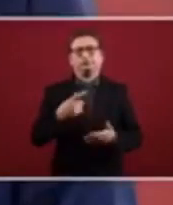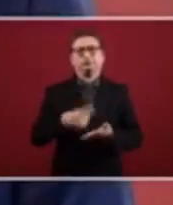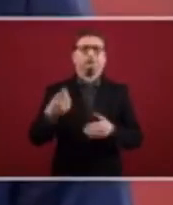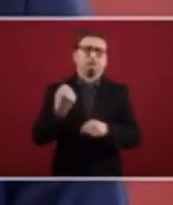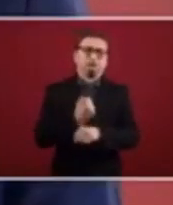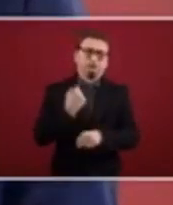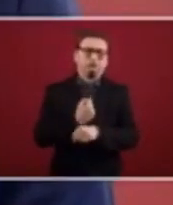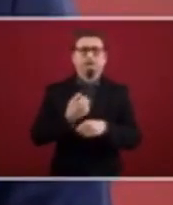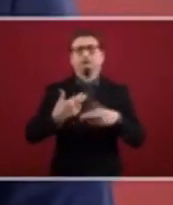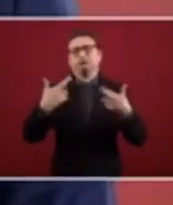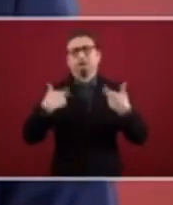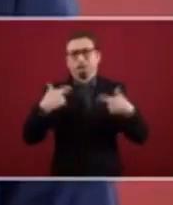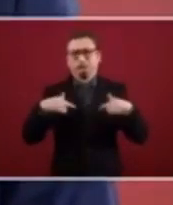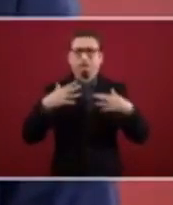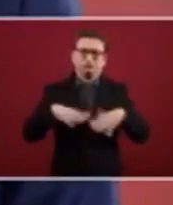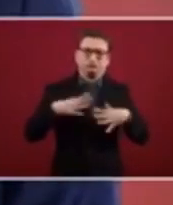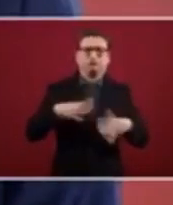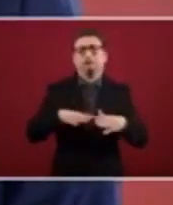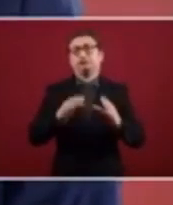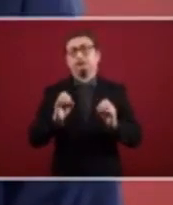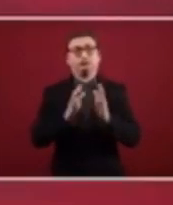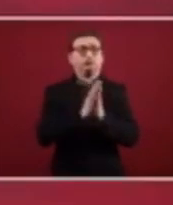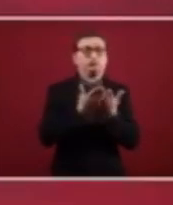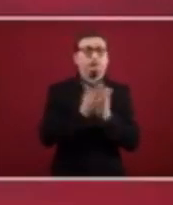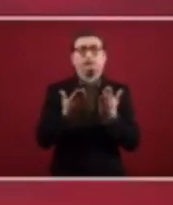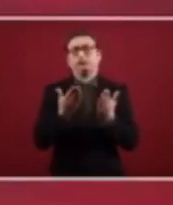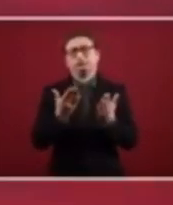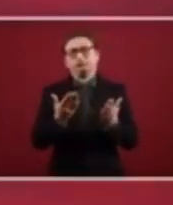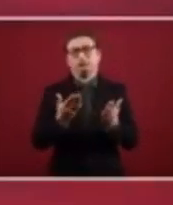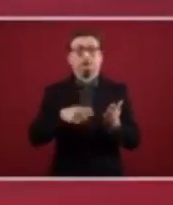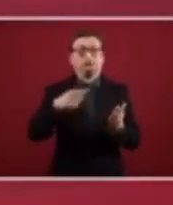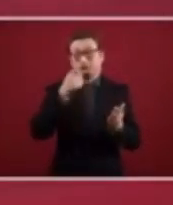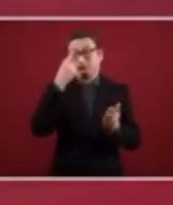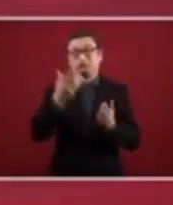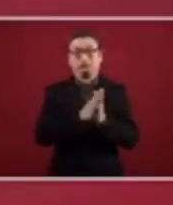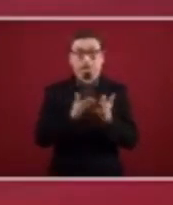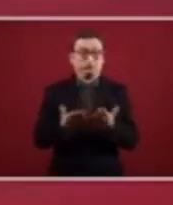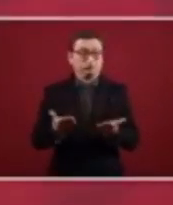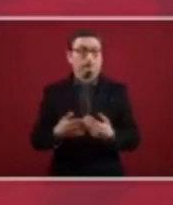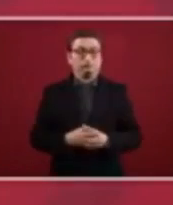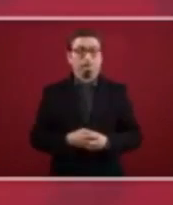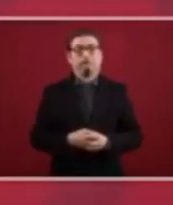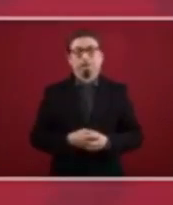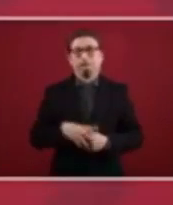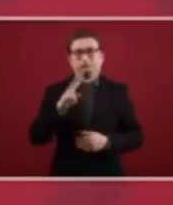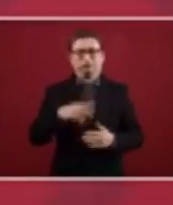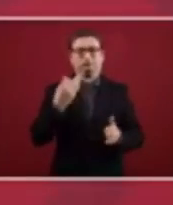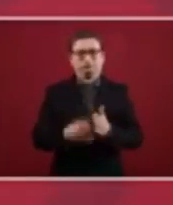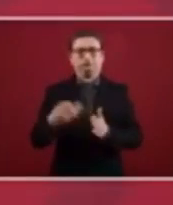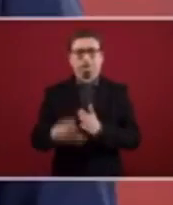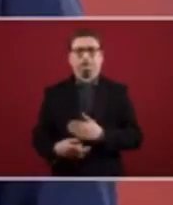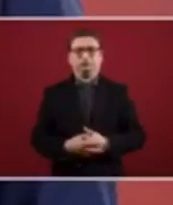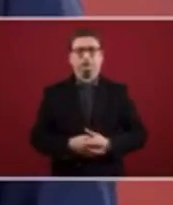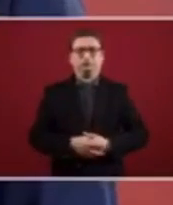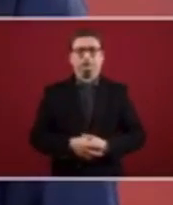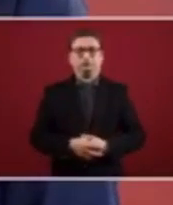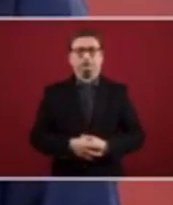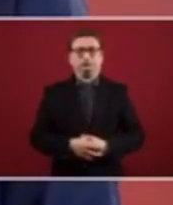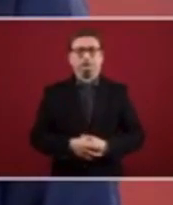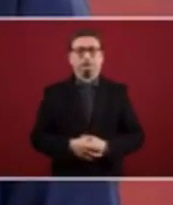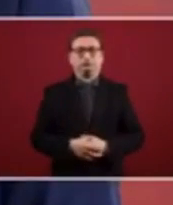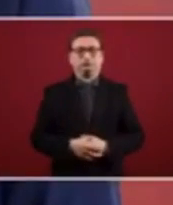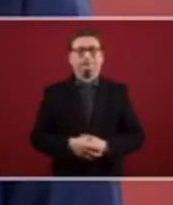zapatos, ropa, libros. Imagínense ahora la falta que hace. El